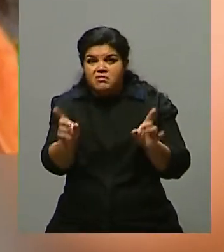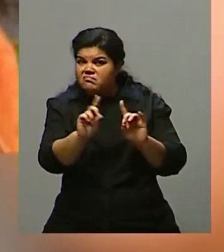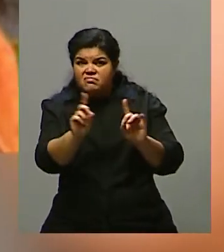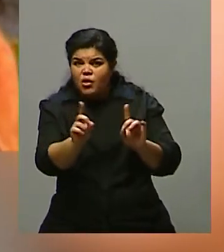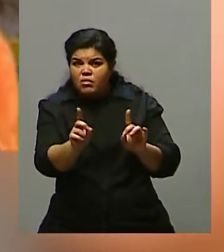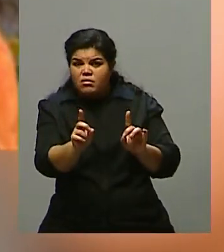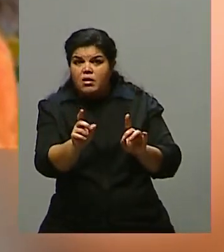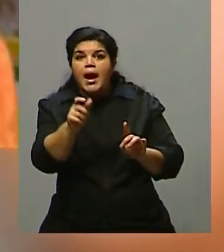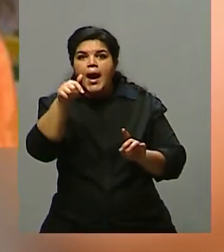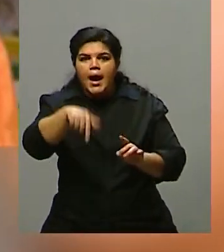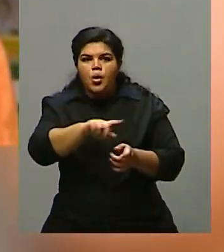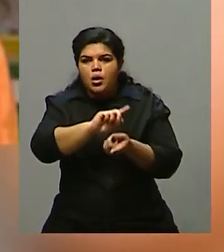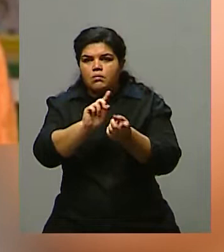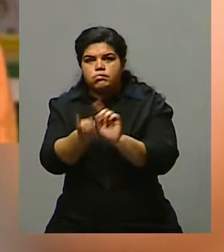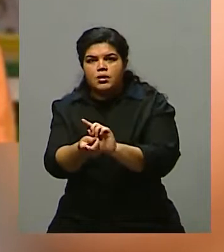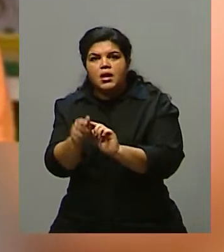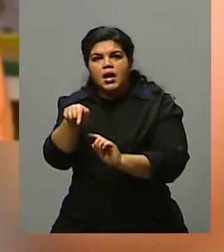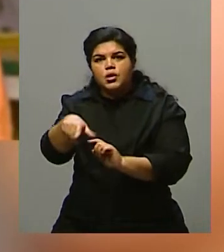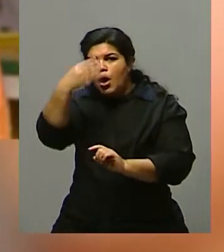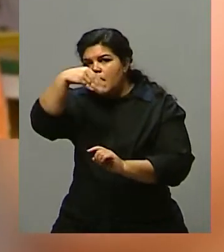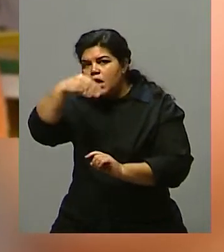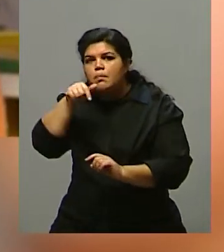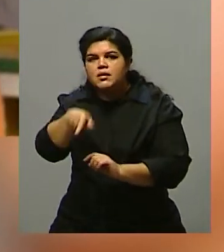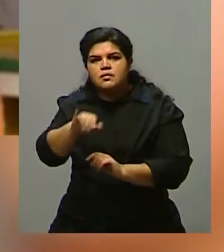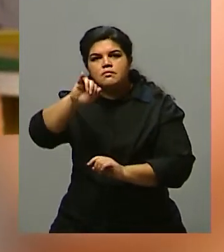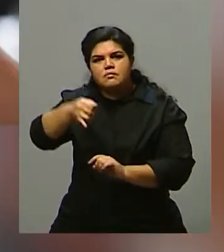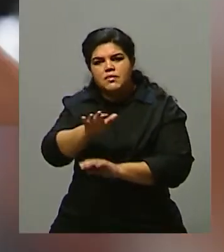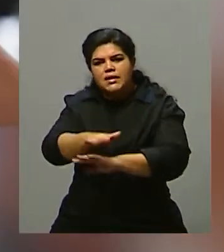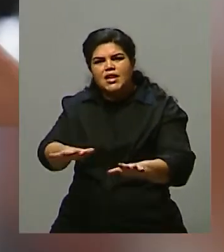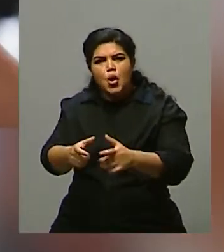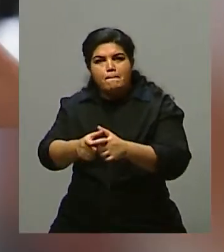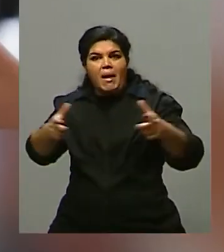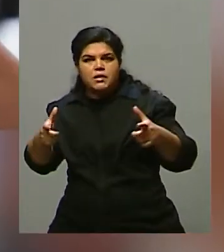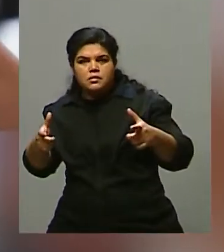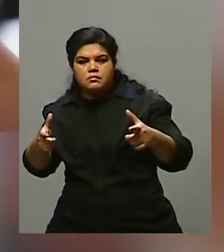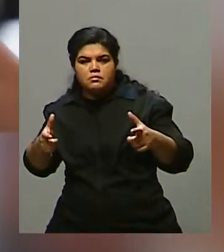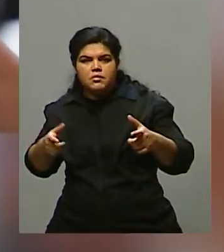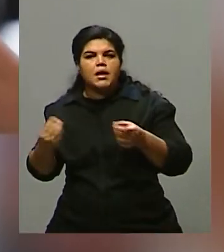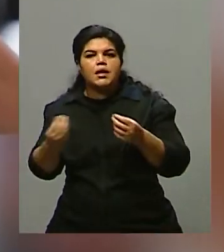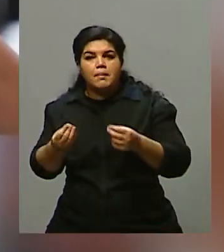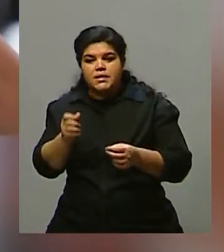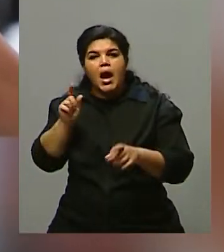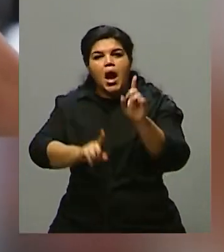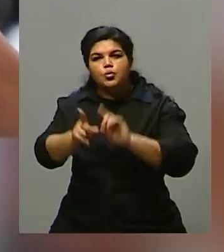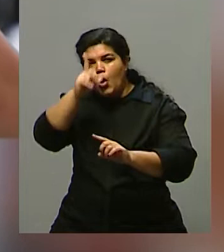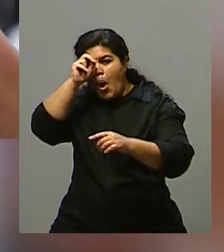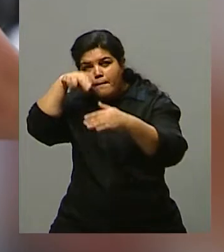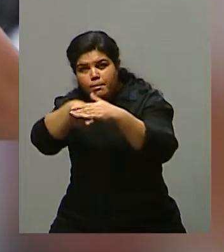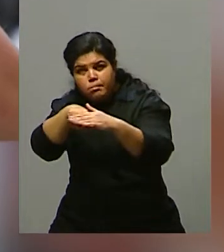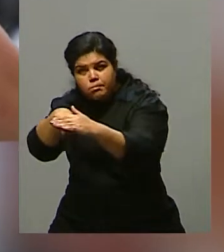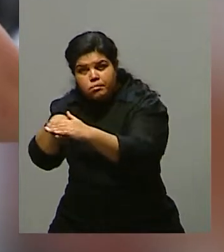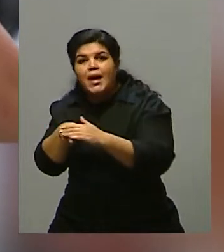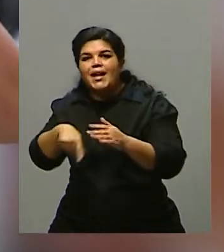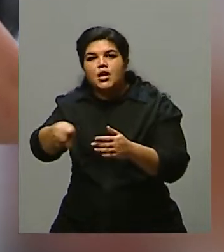con gripe tuvimos un aumento de consultas en guardia y no se testea a todos, se testean a los que se internan hoy por hoy a gripe,